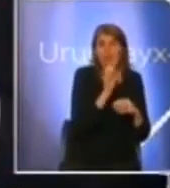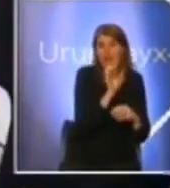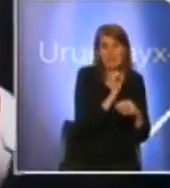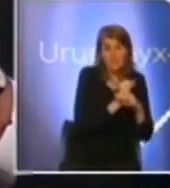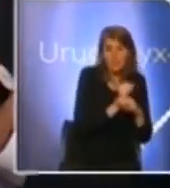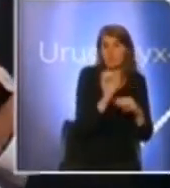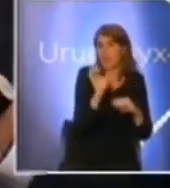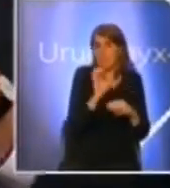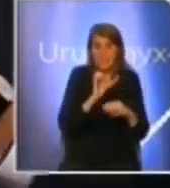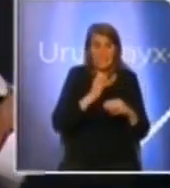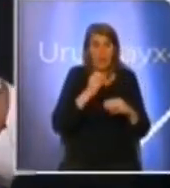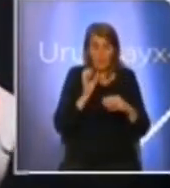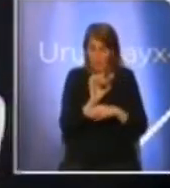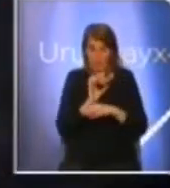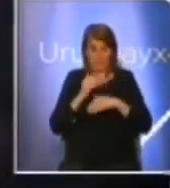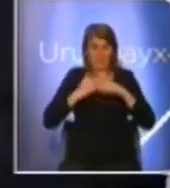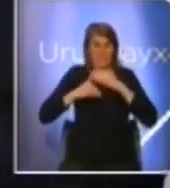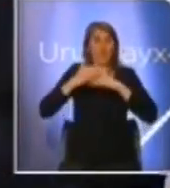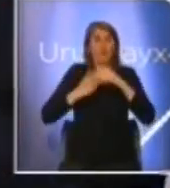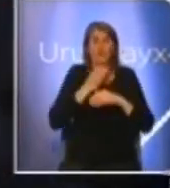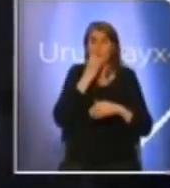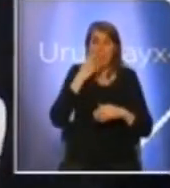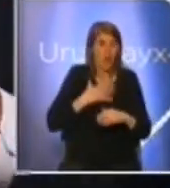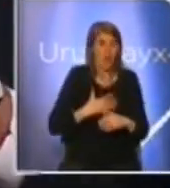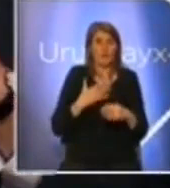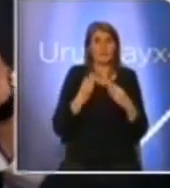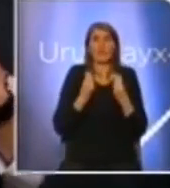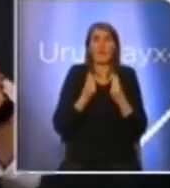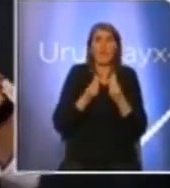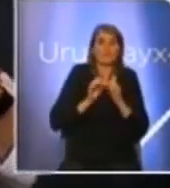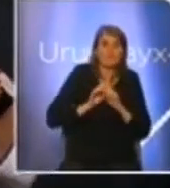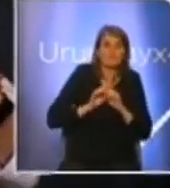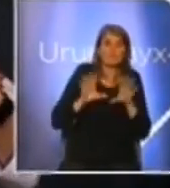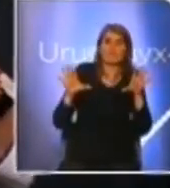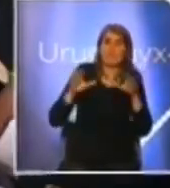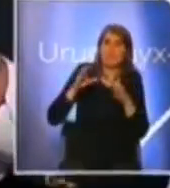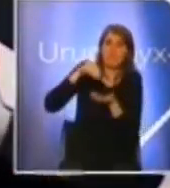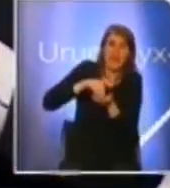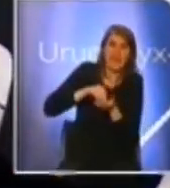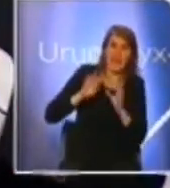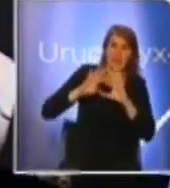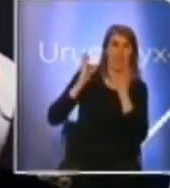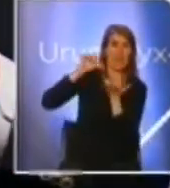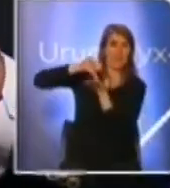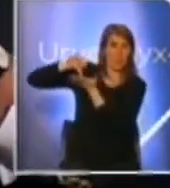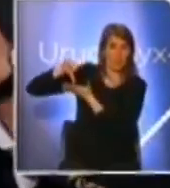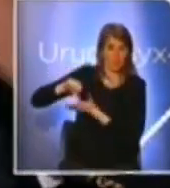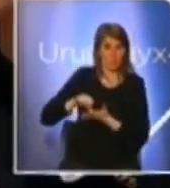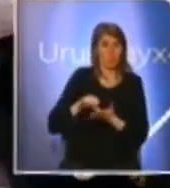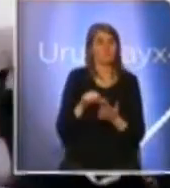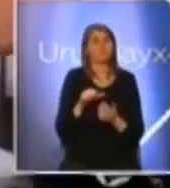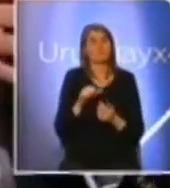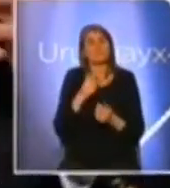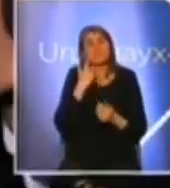de crecimiento de las empresas, del desarrollo y el impacto que puedan tener de inserción en los mercados globales. Creo que el